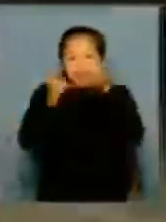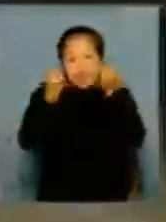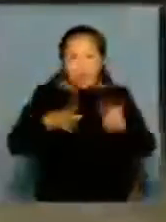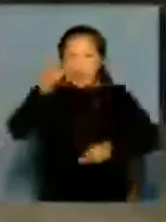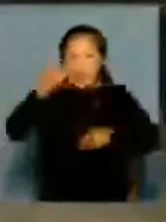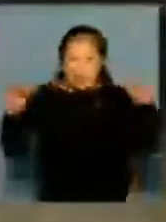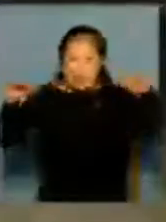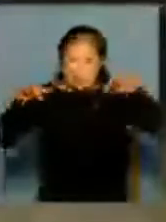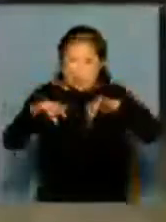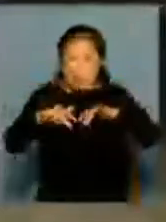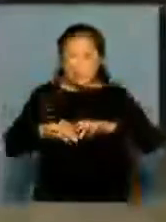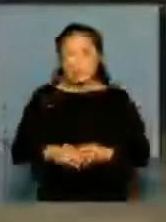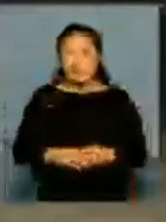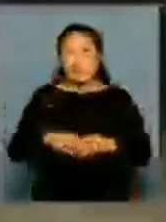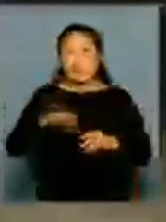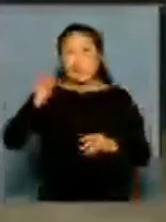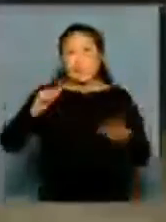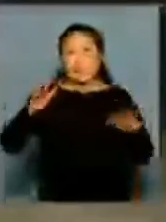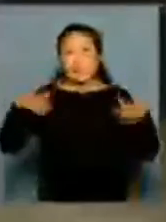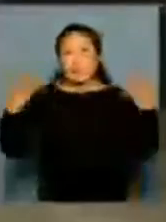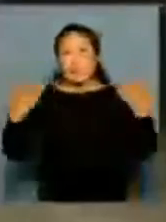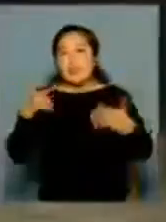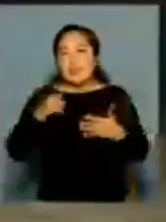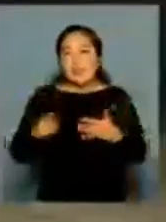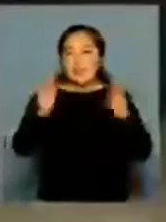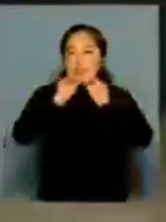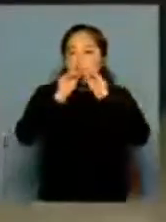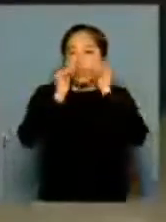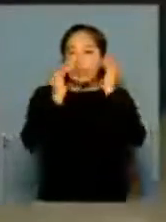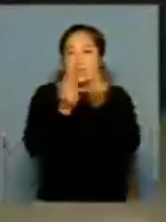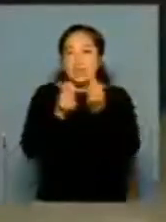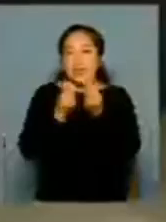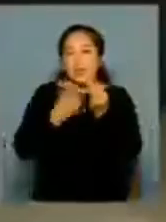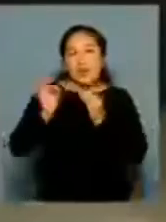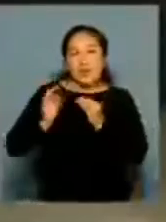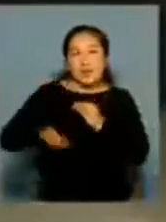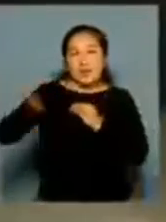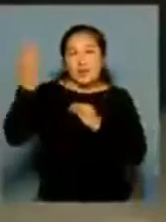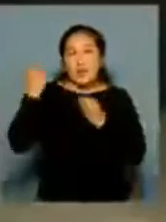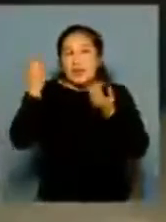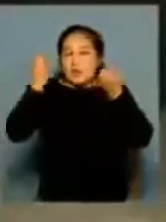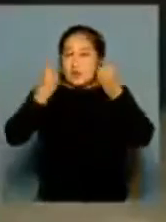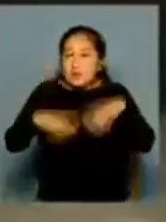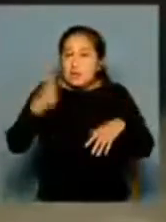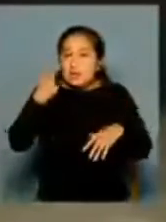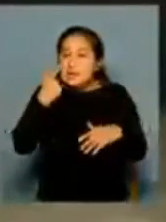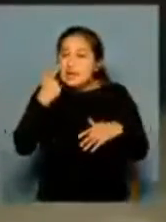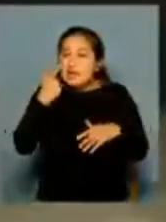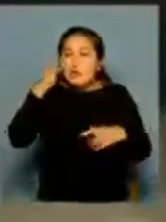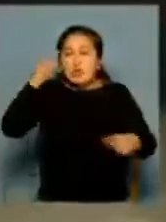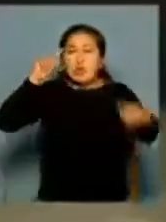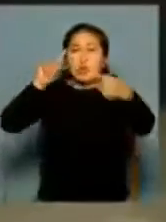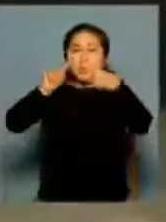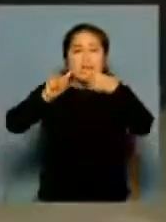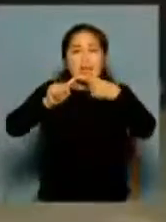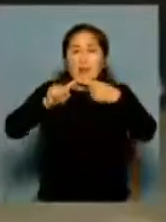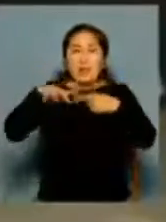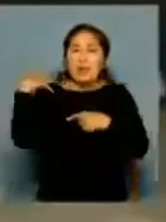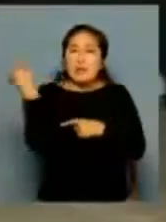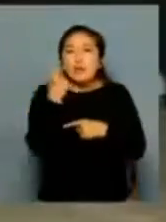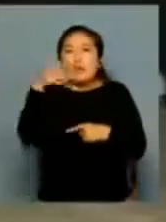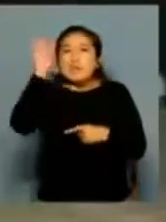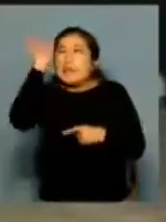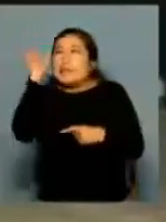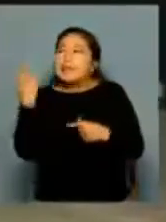la gente venga. Así es, estamos felices. La verdad que resultaba, a principio de año cuando empezamos a hablar, resultaba un enorme desafío pensar en que en